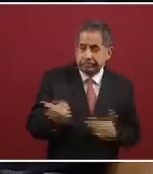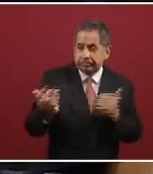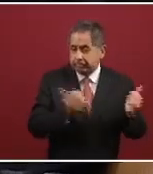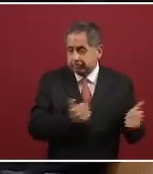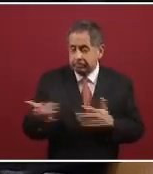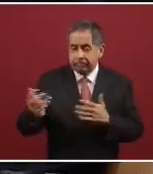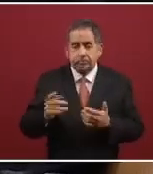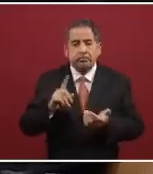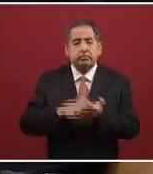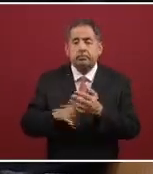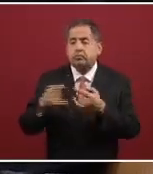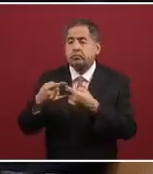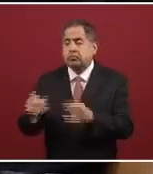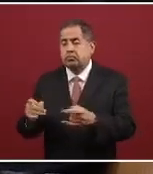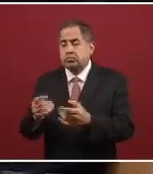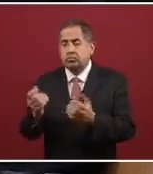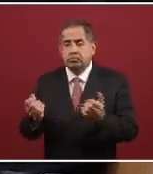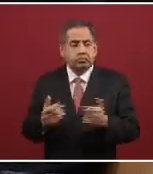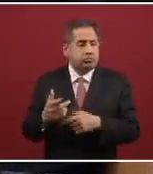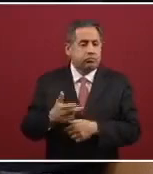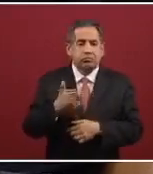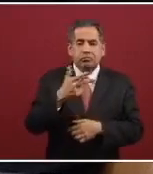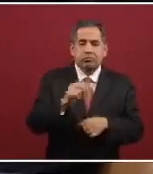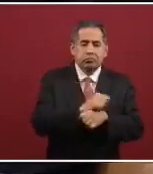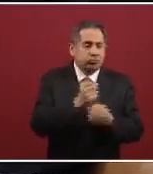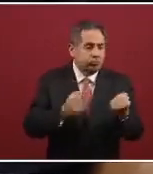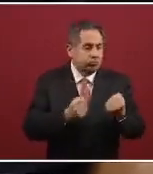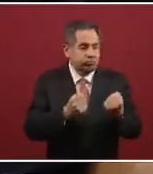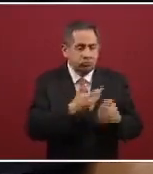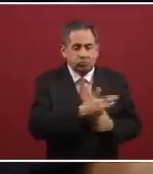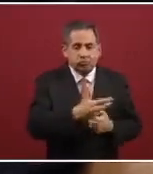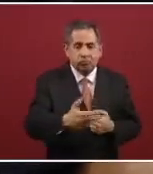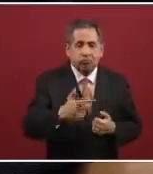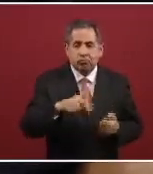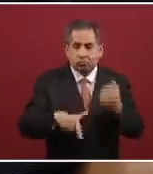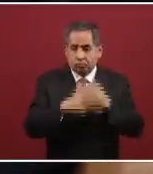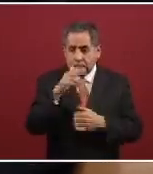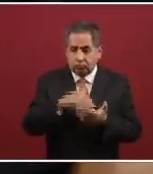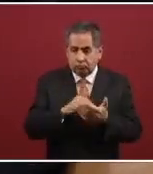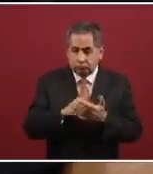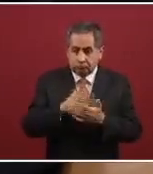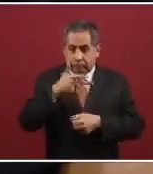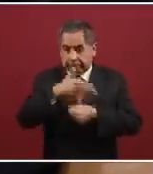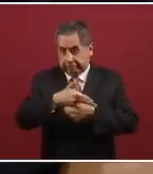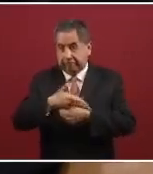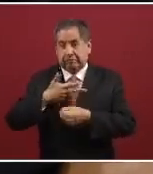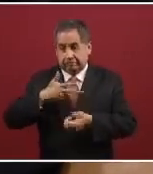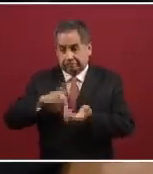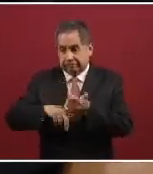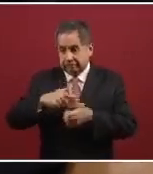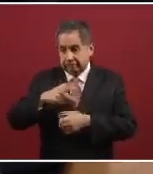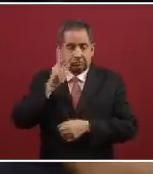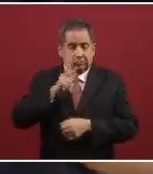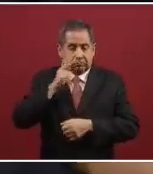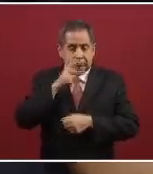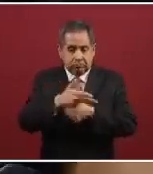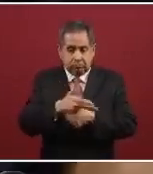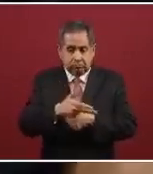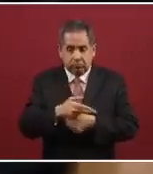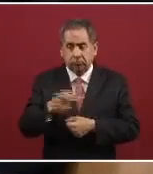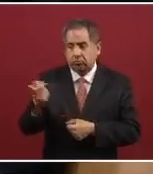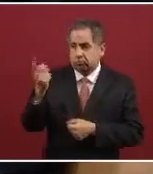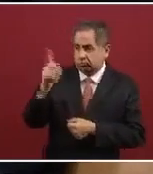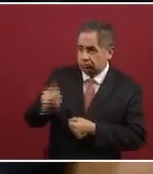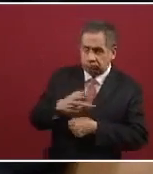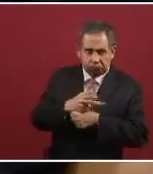la puerta 2, 8 carritos de exhibición con valor de 12 mil pesos. Todo quedó grabado en video. Si usted ordena una investigación,